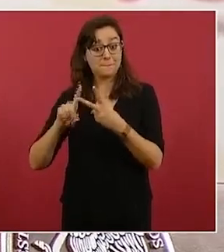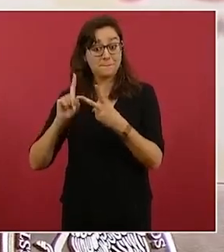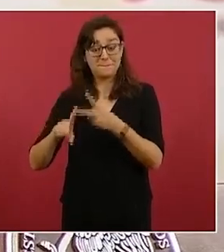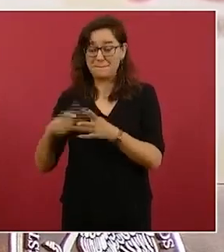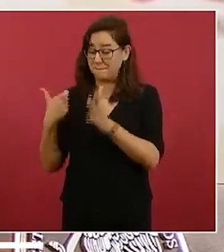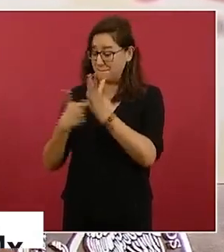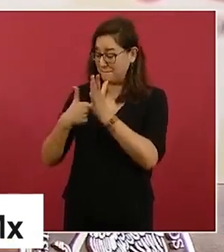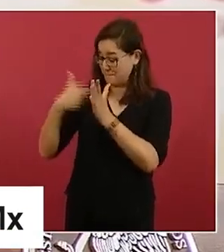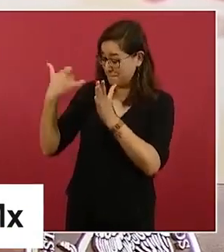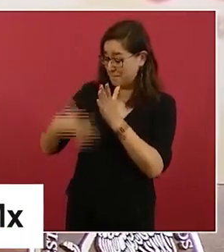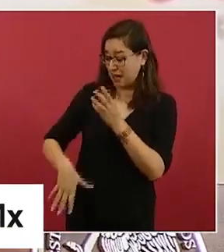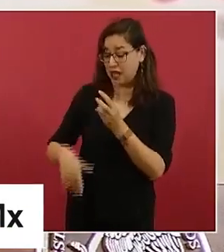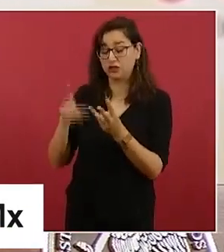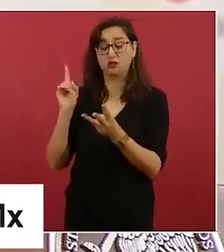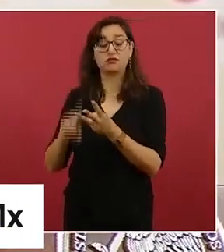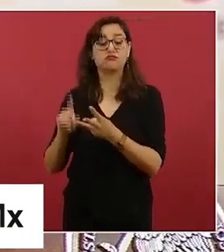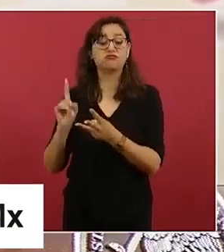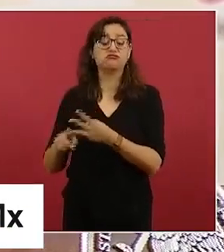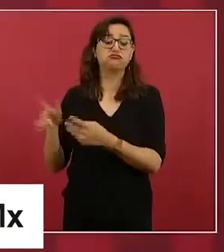eficaz,